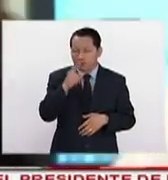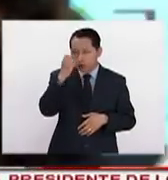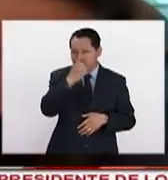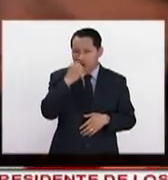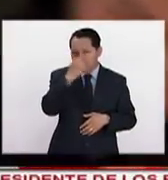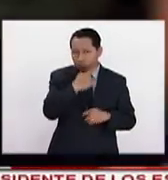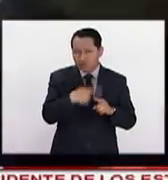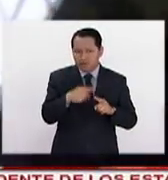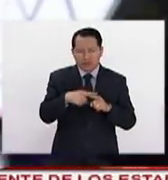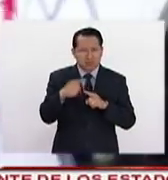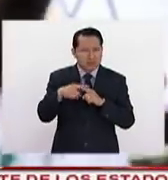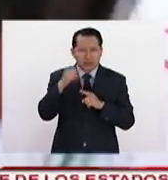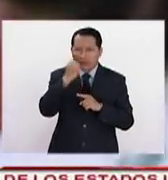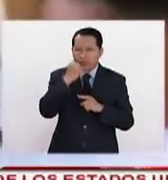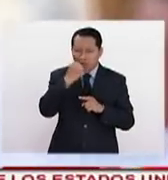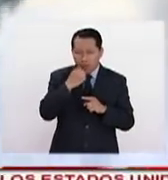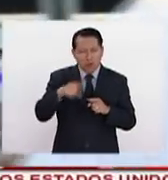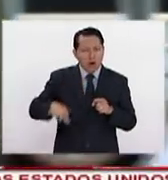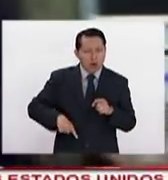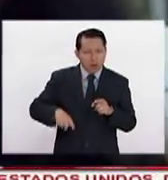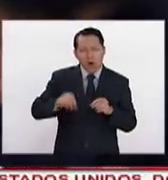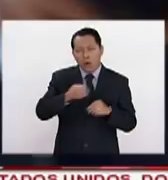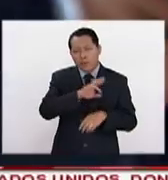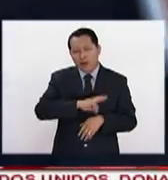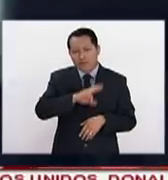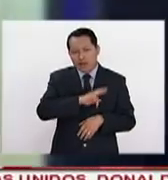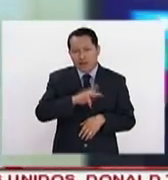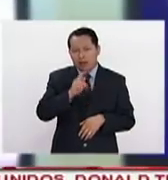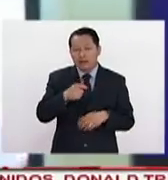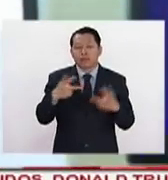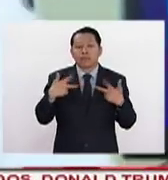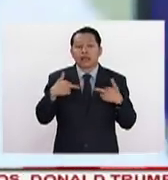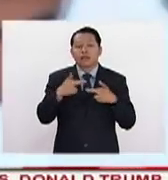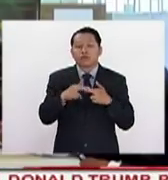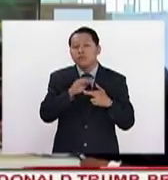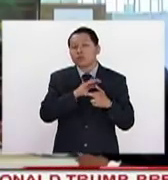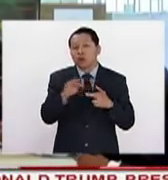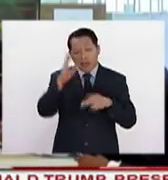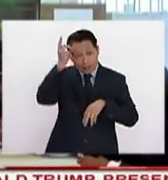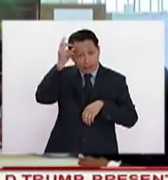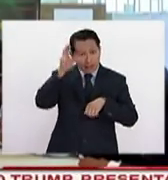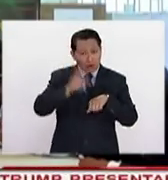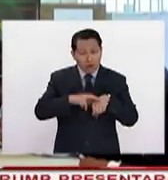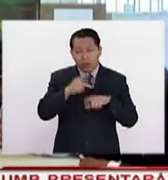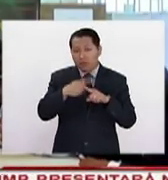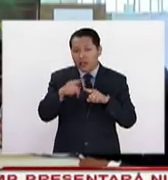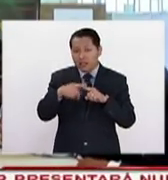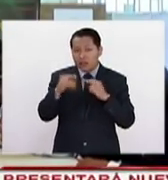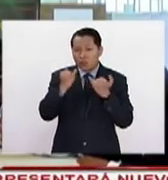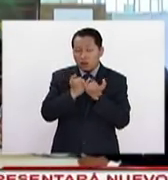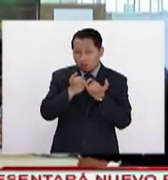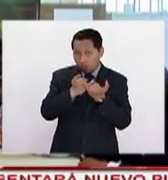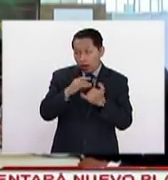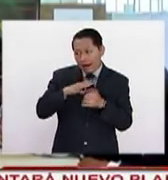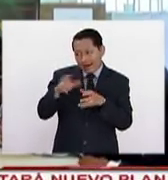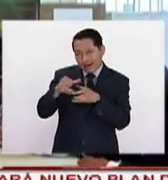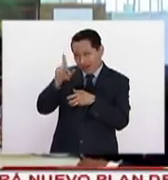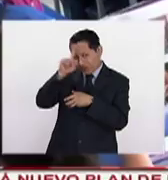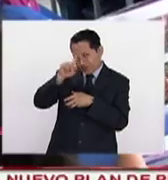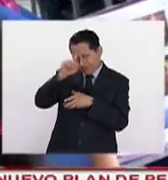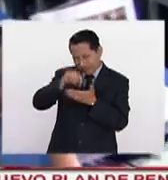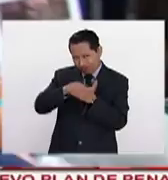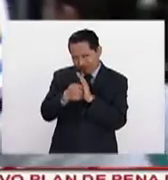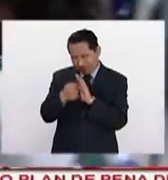escuelas públicas y privadas y permite a los docentes frente a grupo, a los directivos, al Consejo Técnico Escolar y